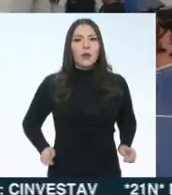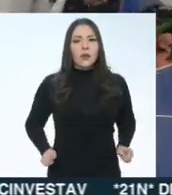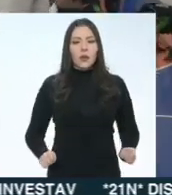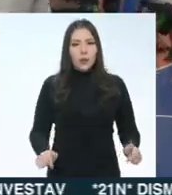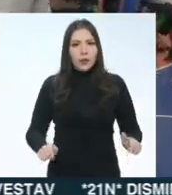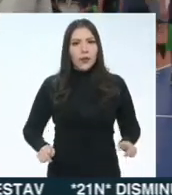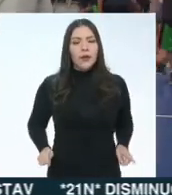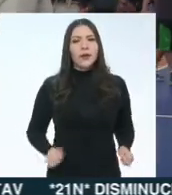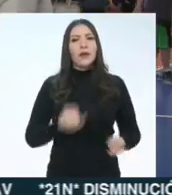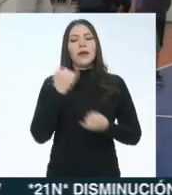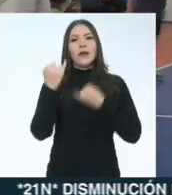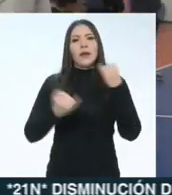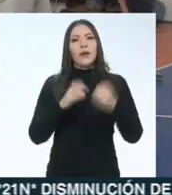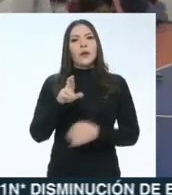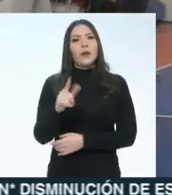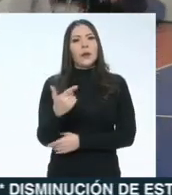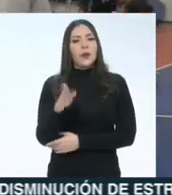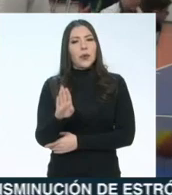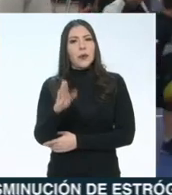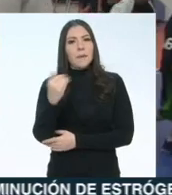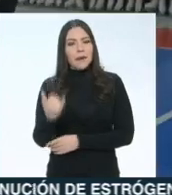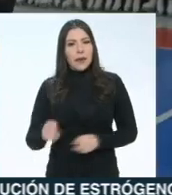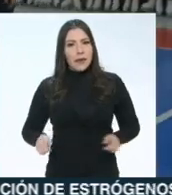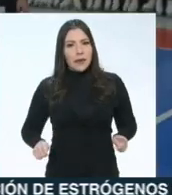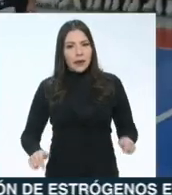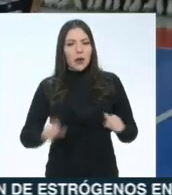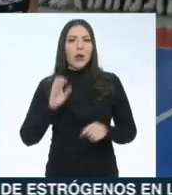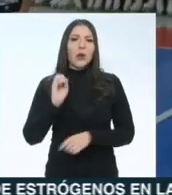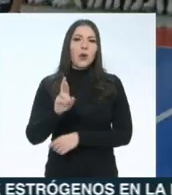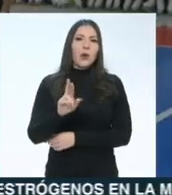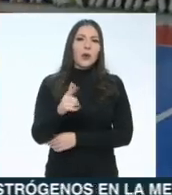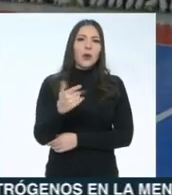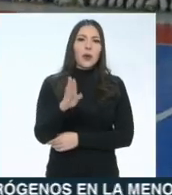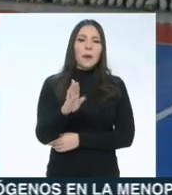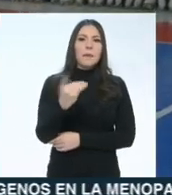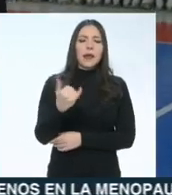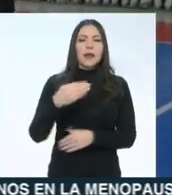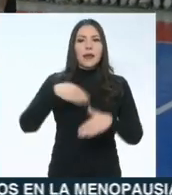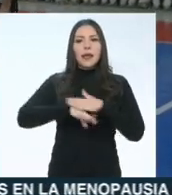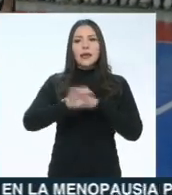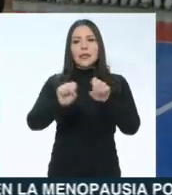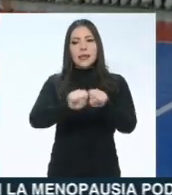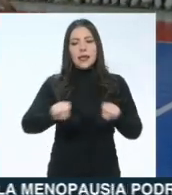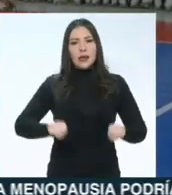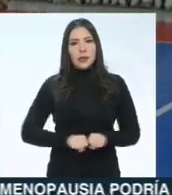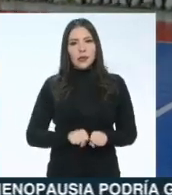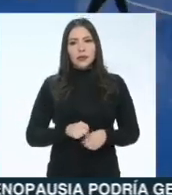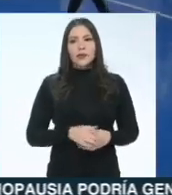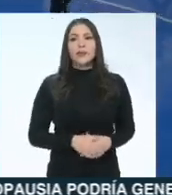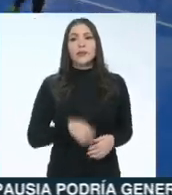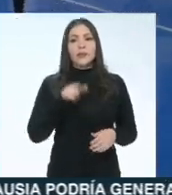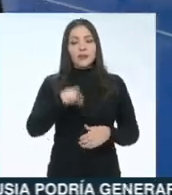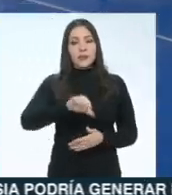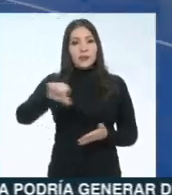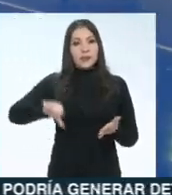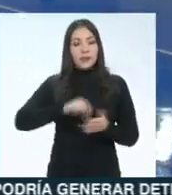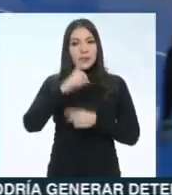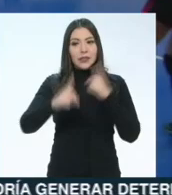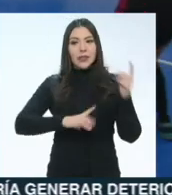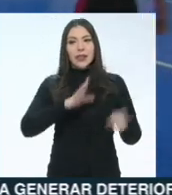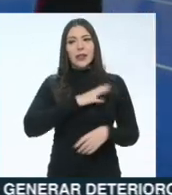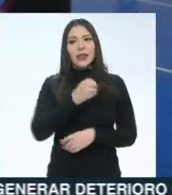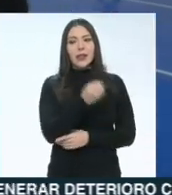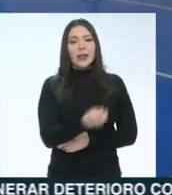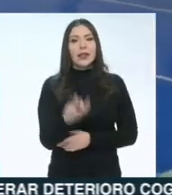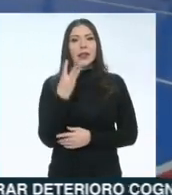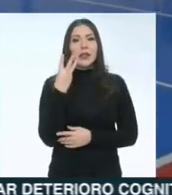en silla sobre ruedas y rugby de salón. Con esta remodelación, el centro deportivo cuenta ahora con 3 canchas, además